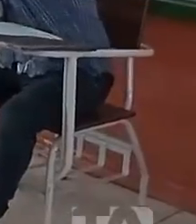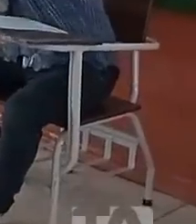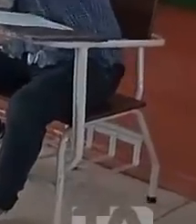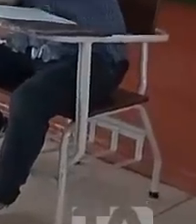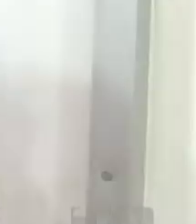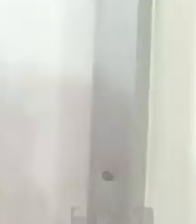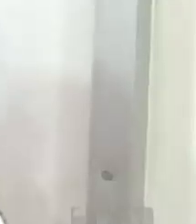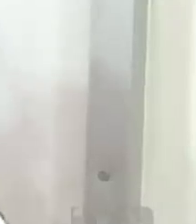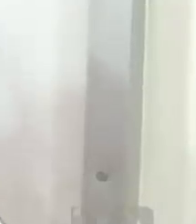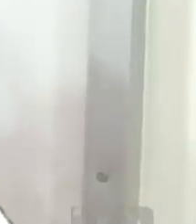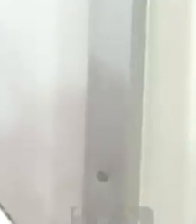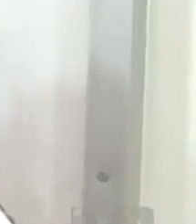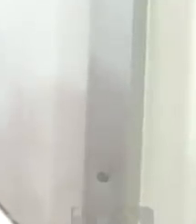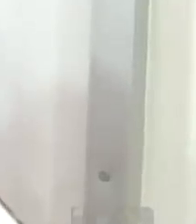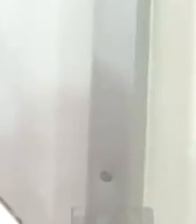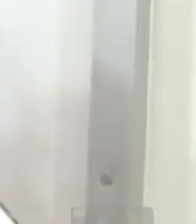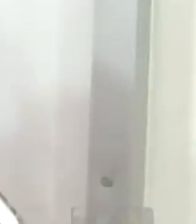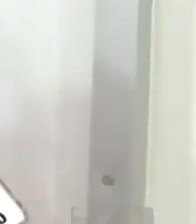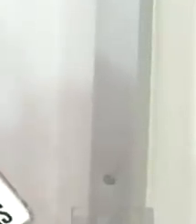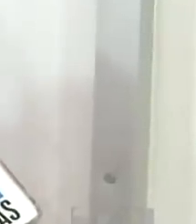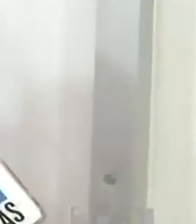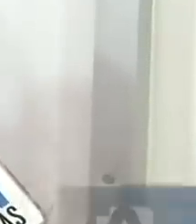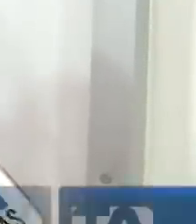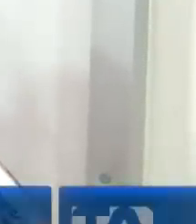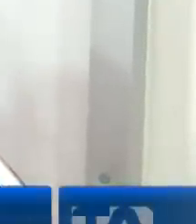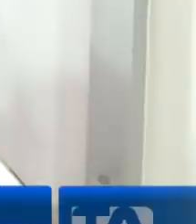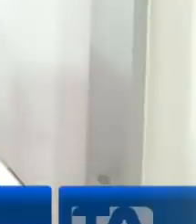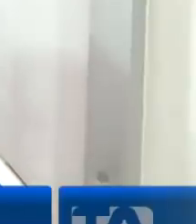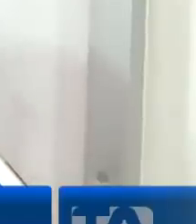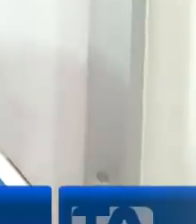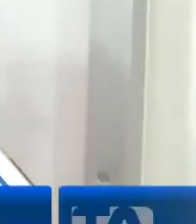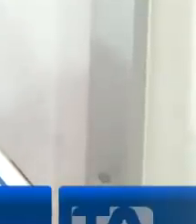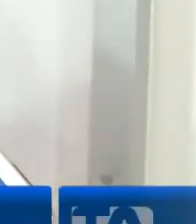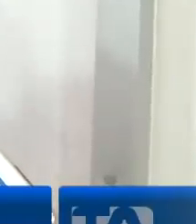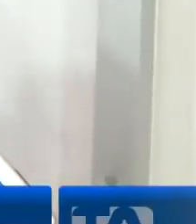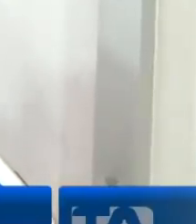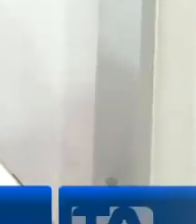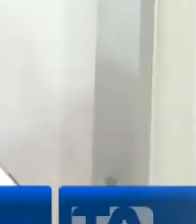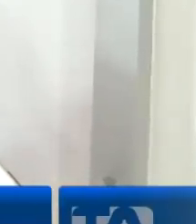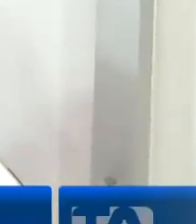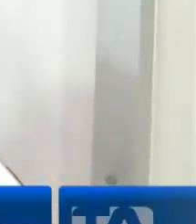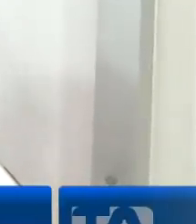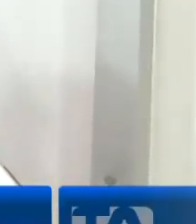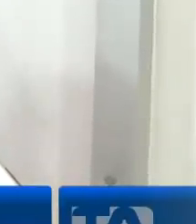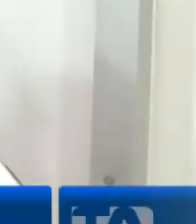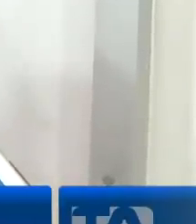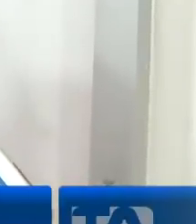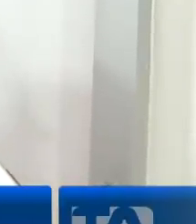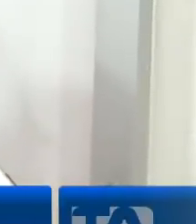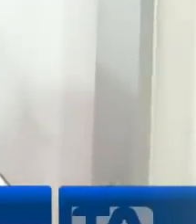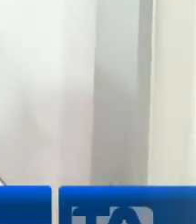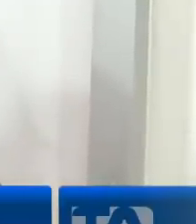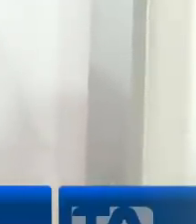90 días. Las personas que se presentan y tienen el certificado de presentación o no lo tienen, obligadamente tienen que